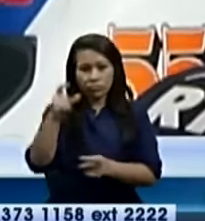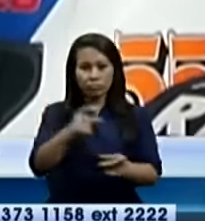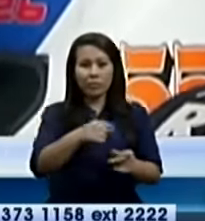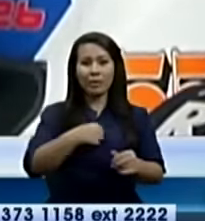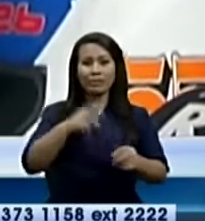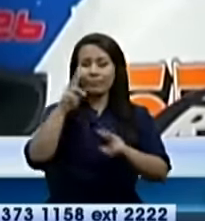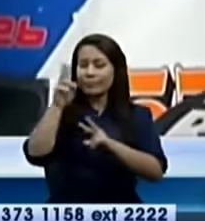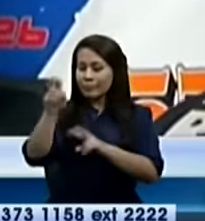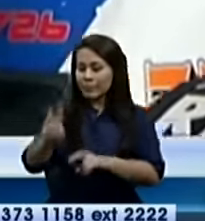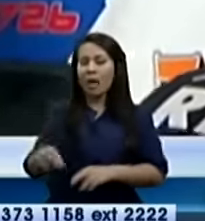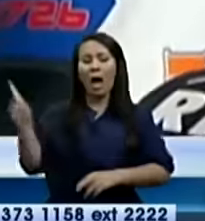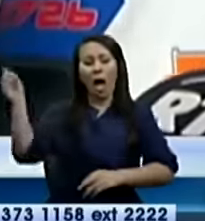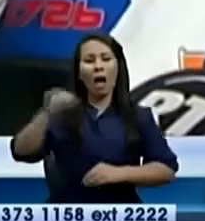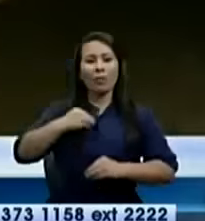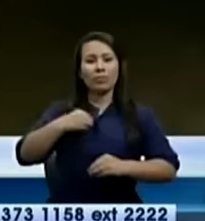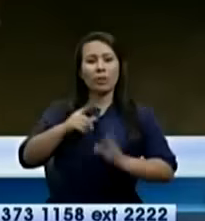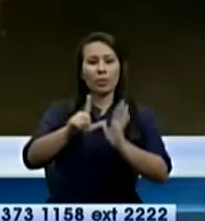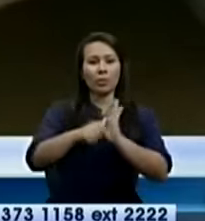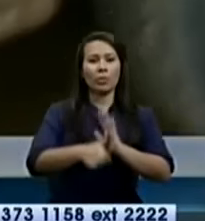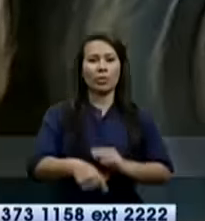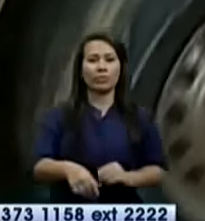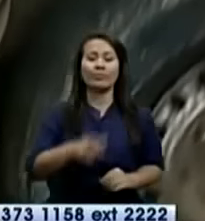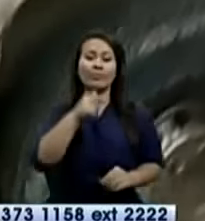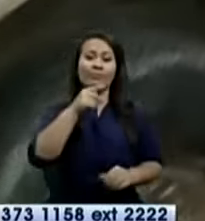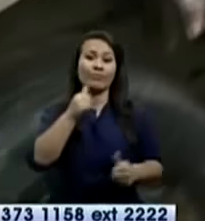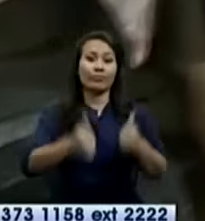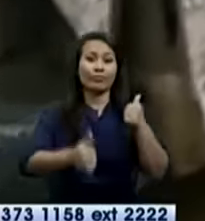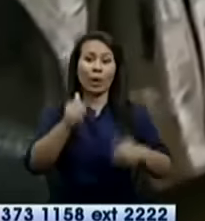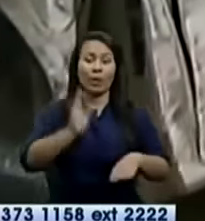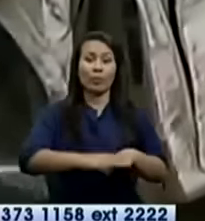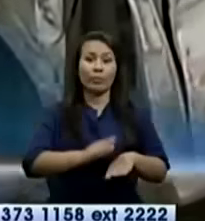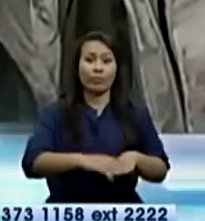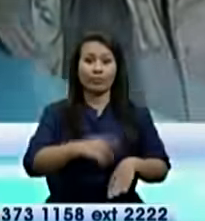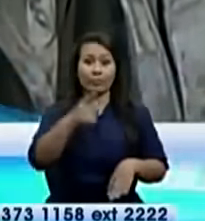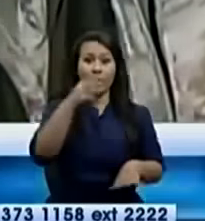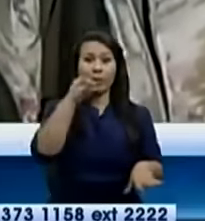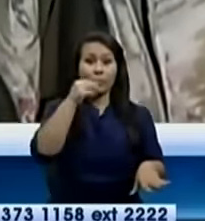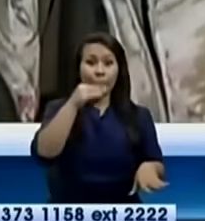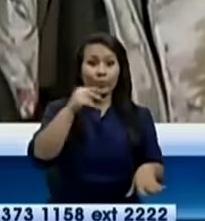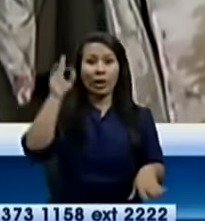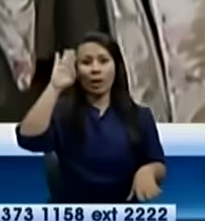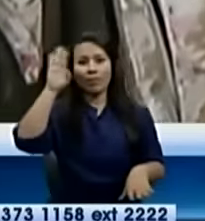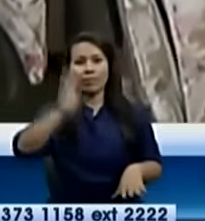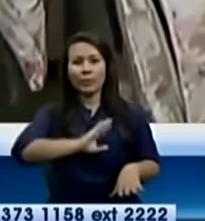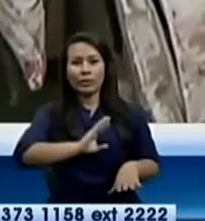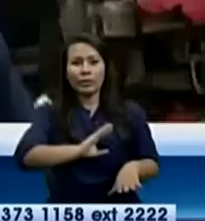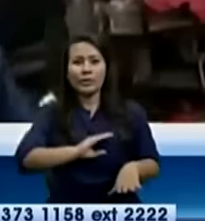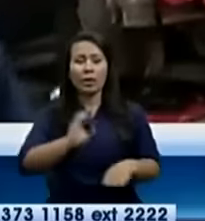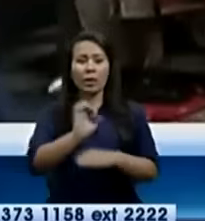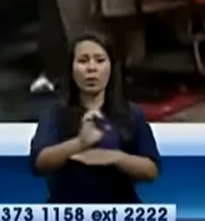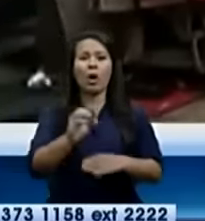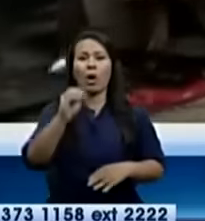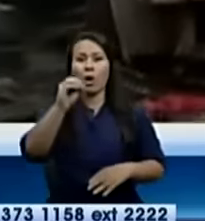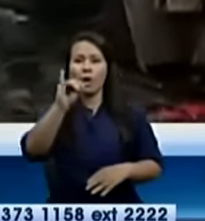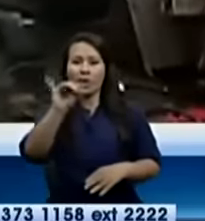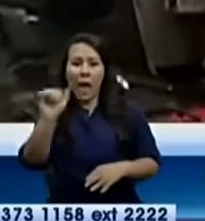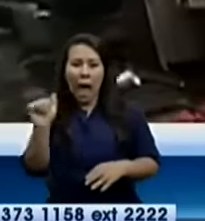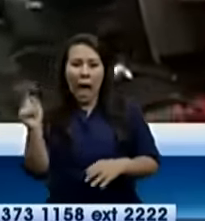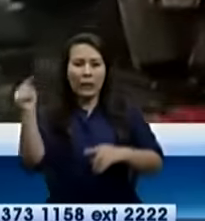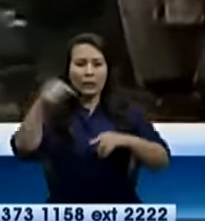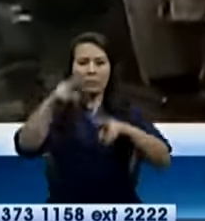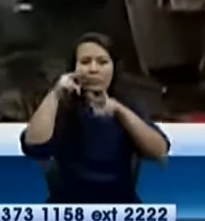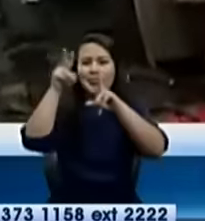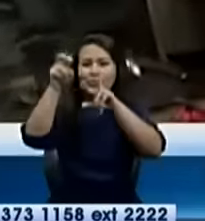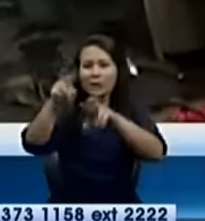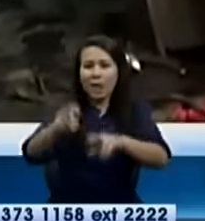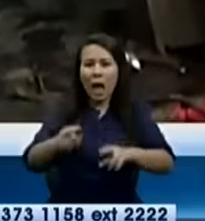tránsito, determinaron las circunstancias. Miembros de la policía, Comisión de Tránsito del Ecuador y de la OIAT llegaron al sitio